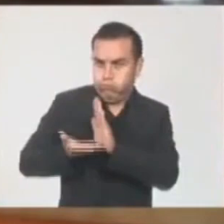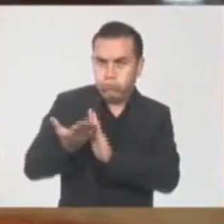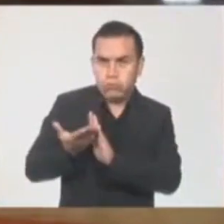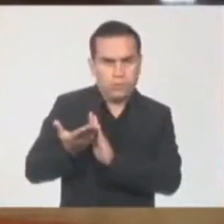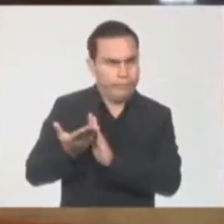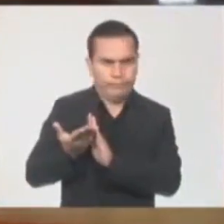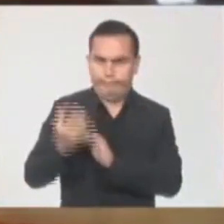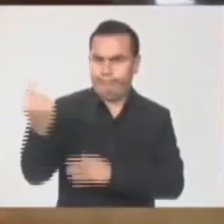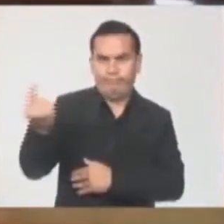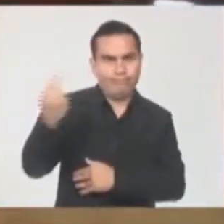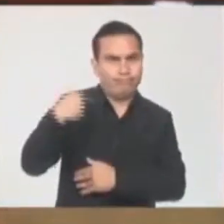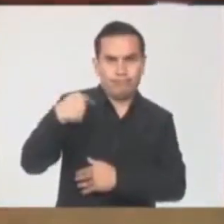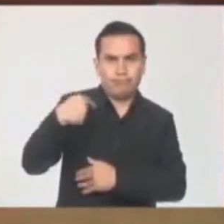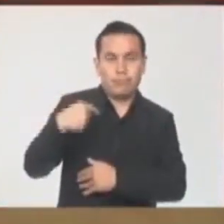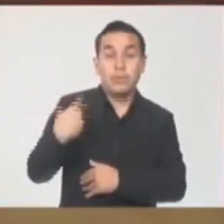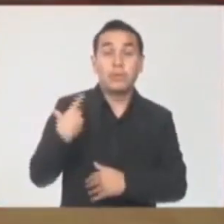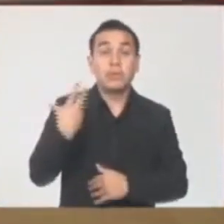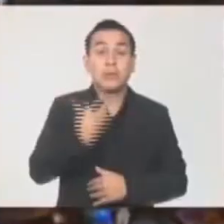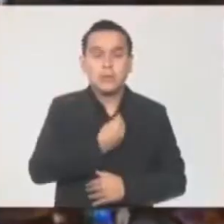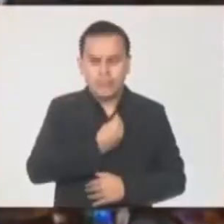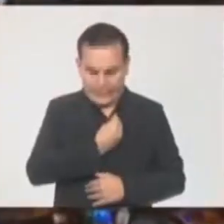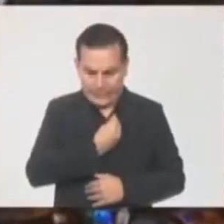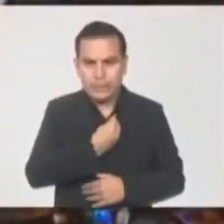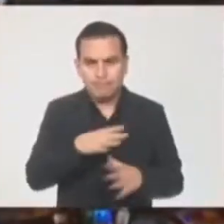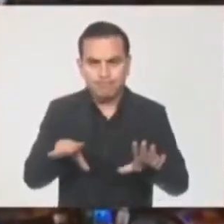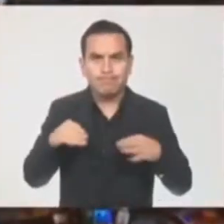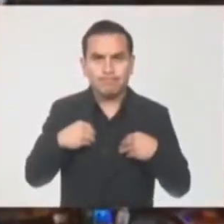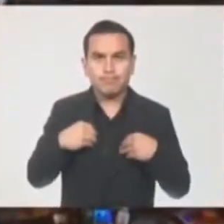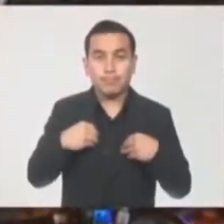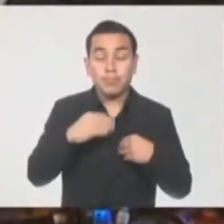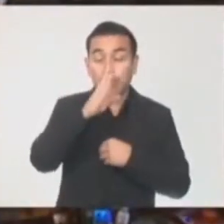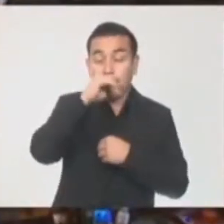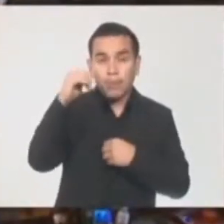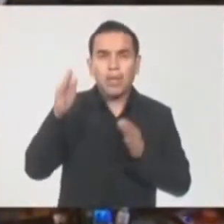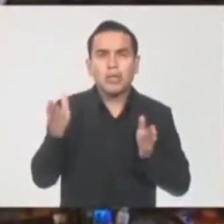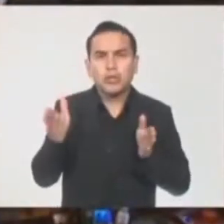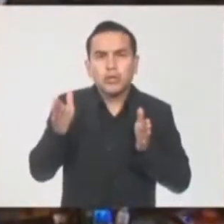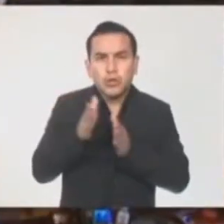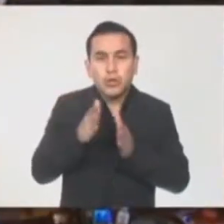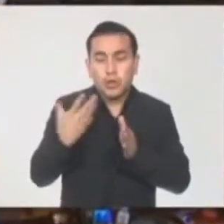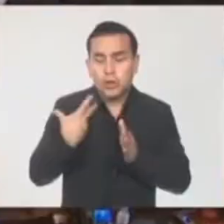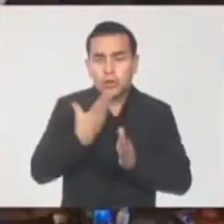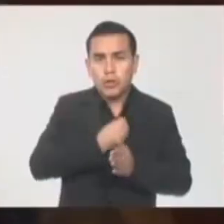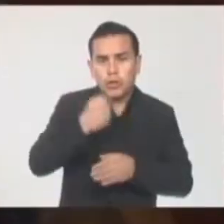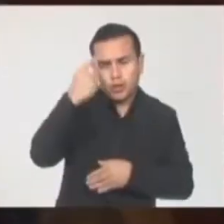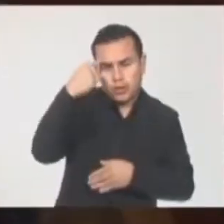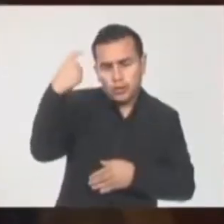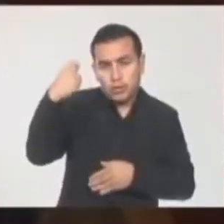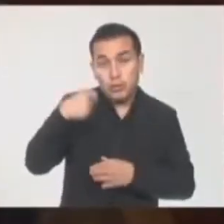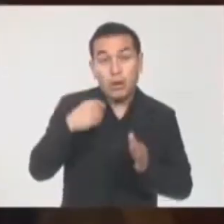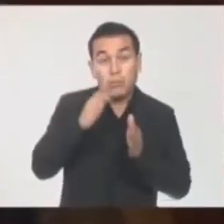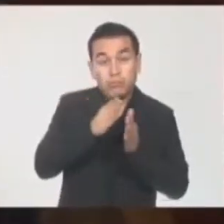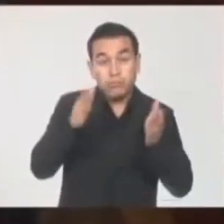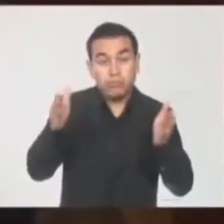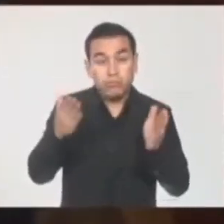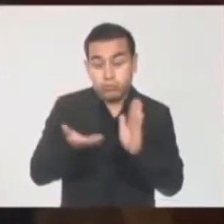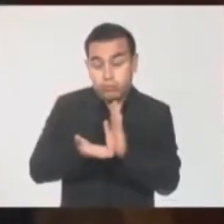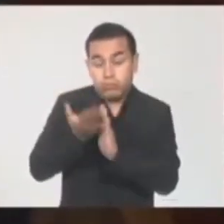a ser menos? Somos pequeños, sí, pero ¿qué tiene de malo soñar con ser grandes en las cosas que realmente